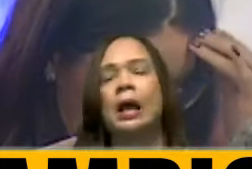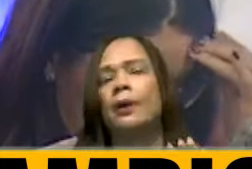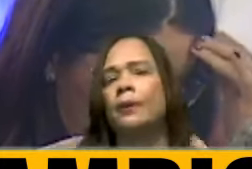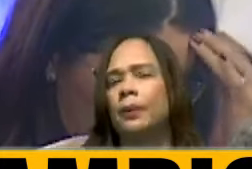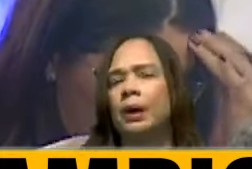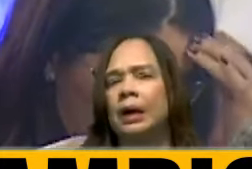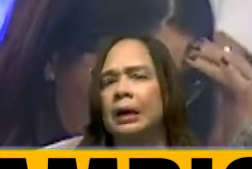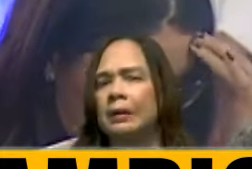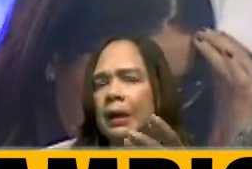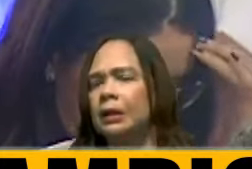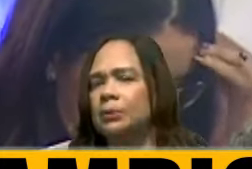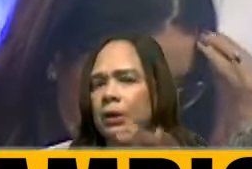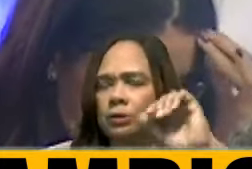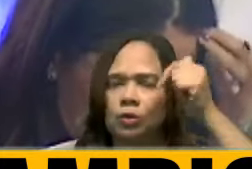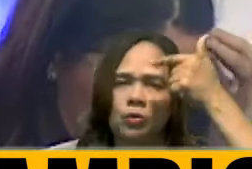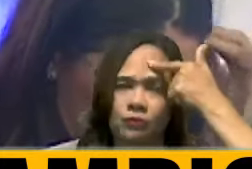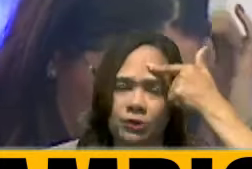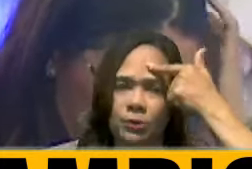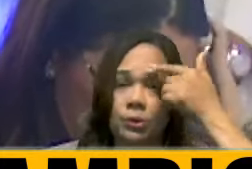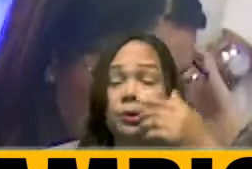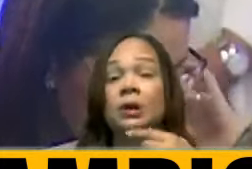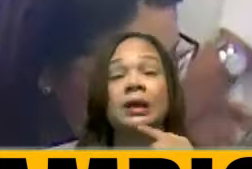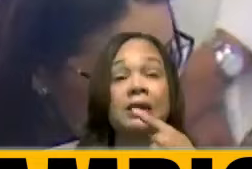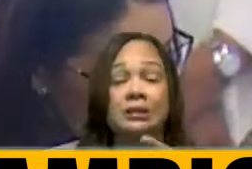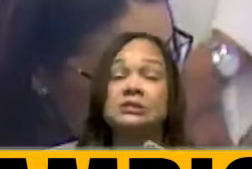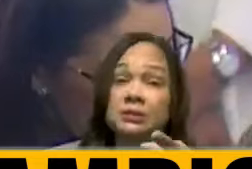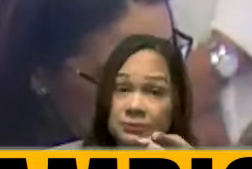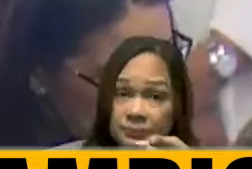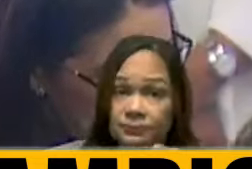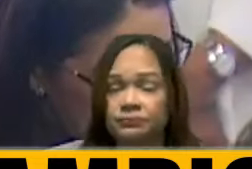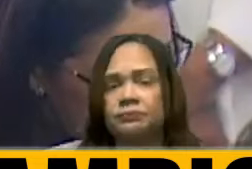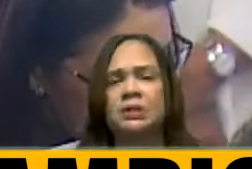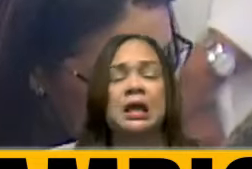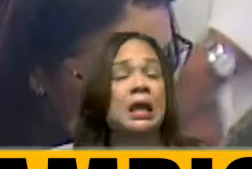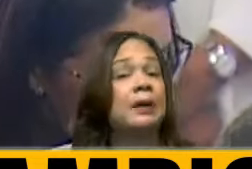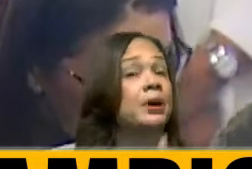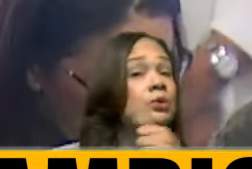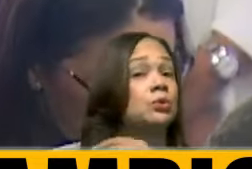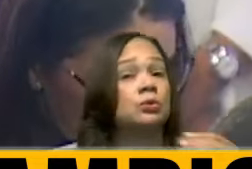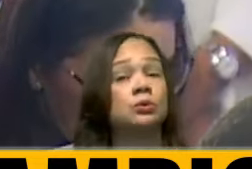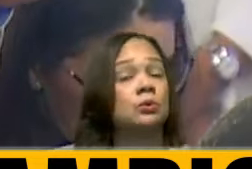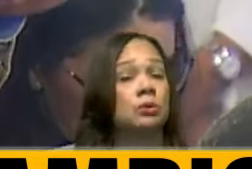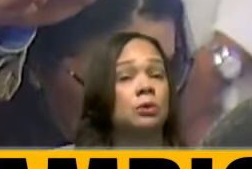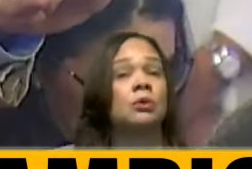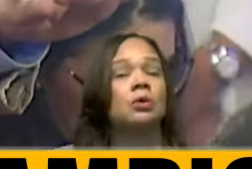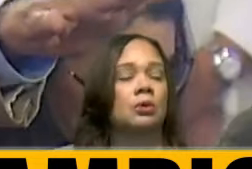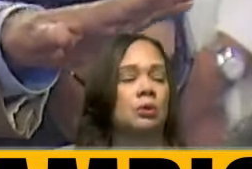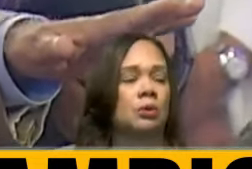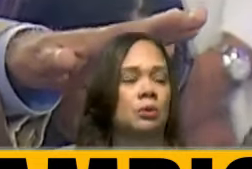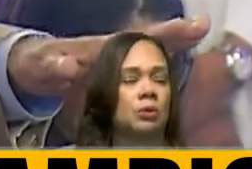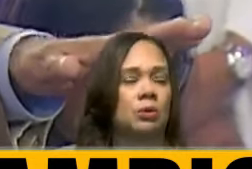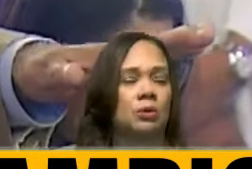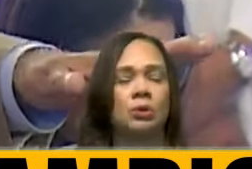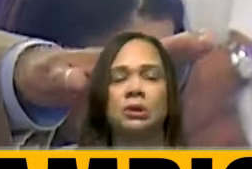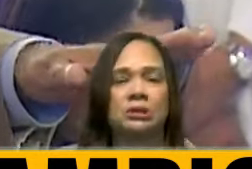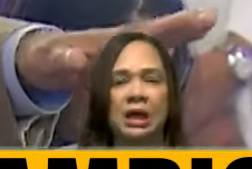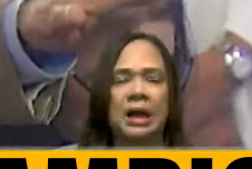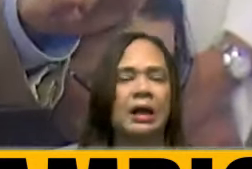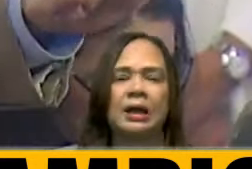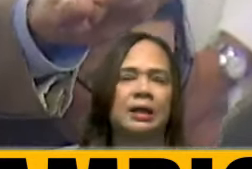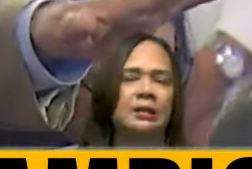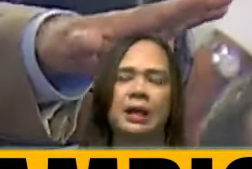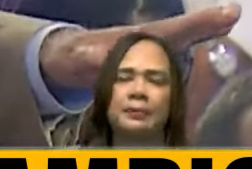el gasto de publicidad del gobierno que le dicen a usted que la mayoría están arando en el Aro